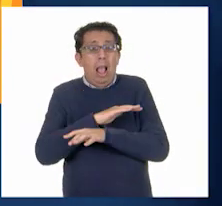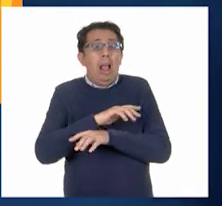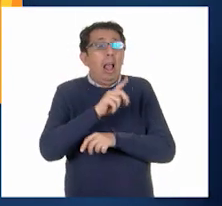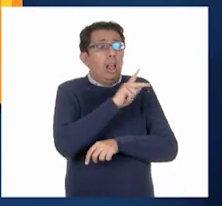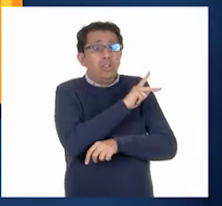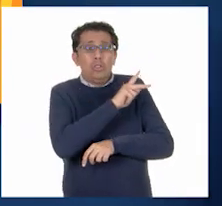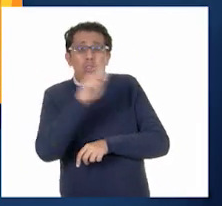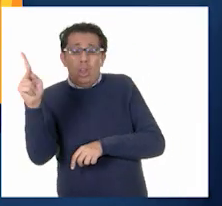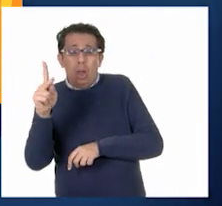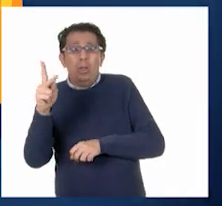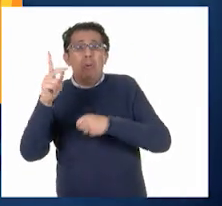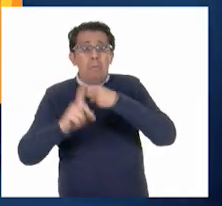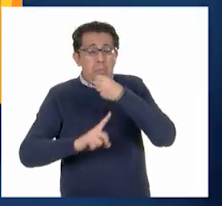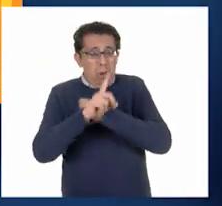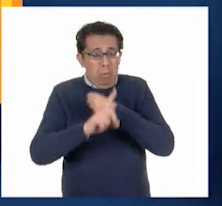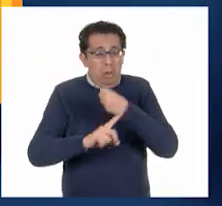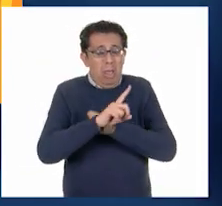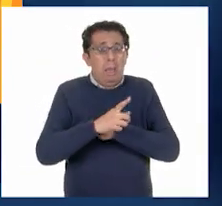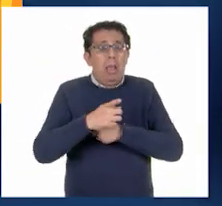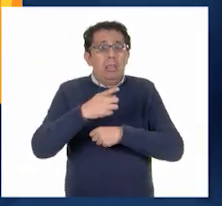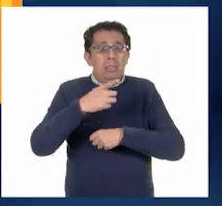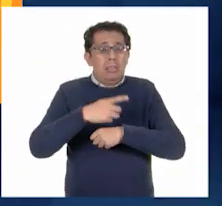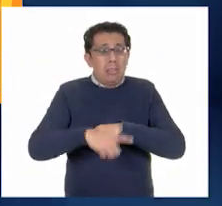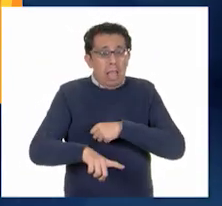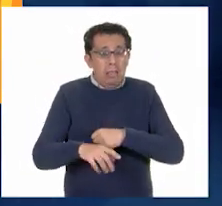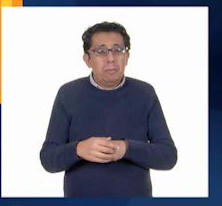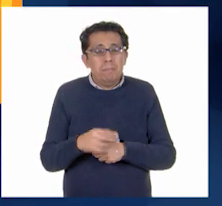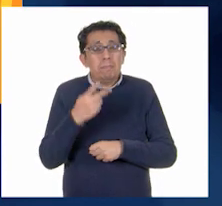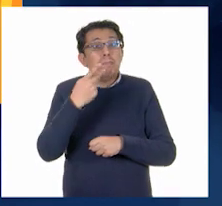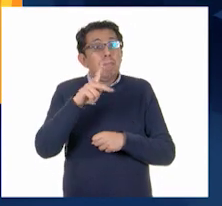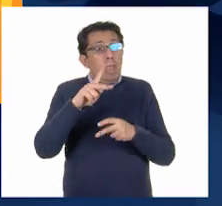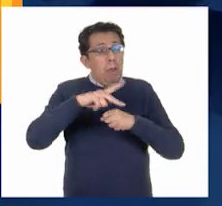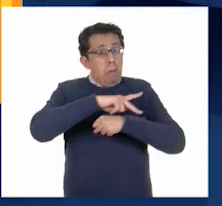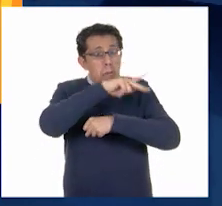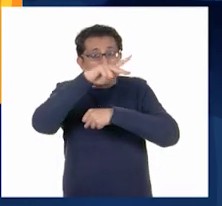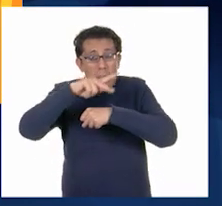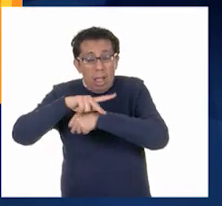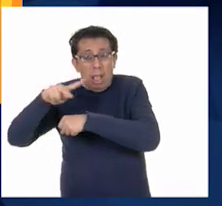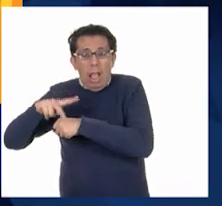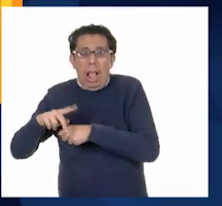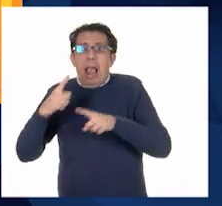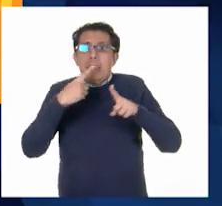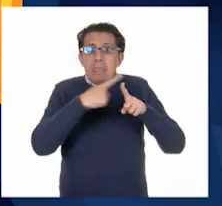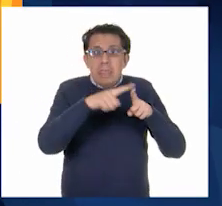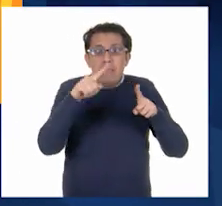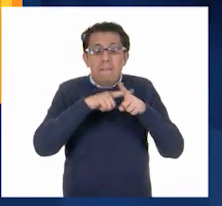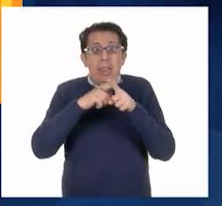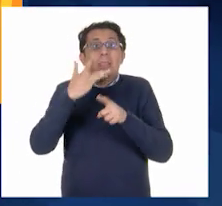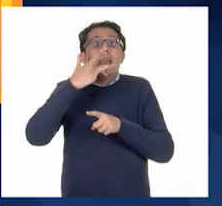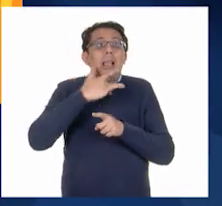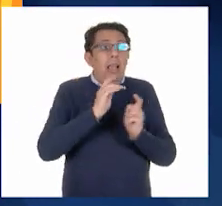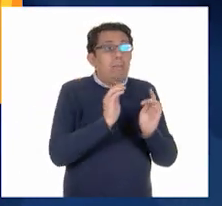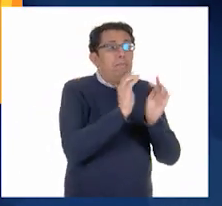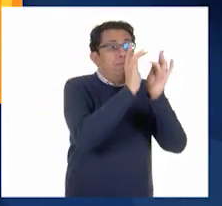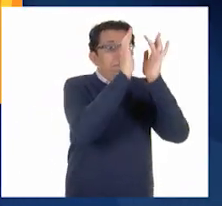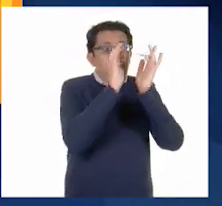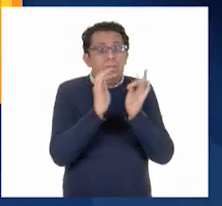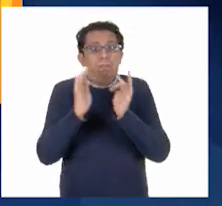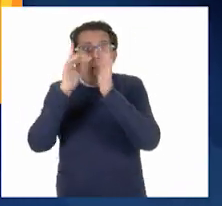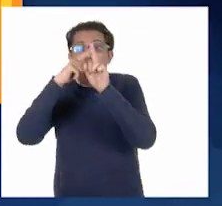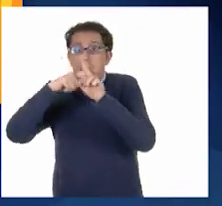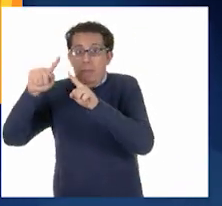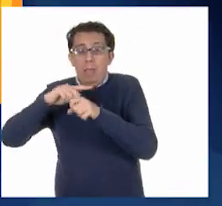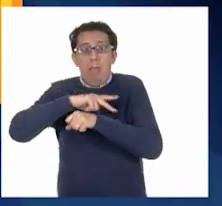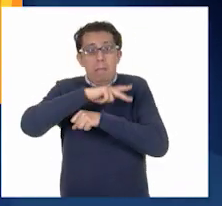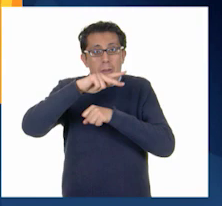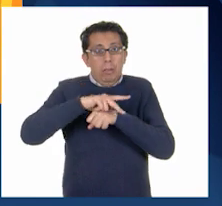pero ni todos los países producen la misma cantidad de gases y compuestos de efecto invernadero, ni todos son igual de vulnerables. México es un país